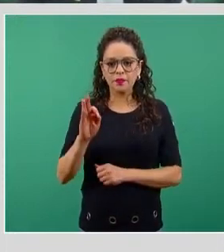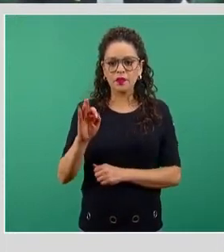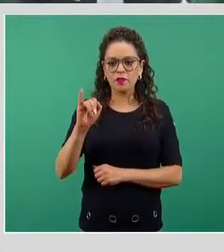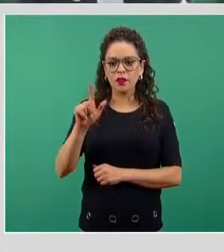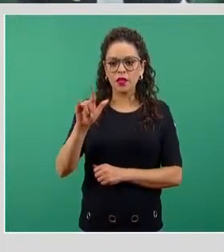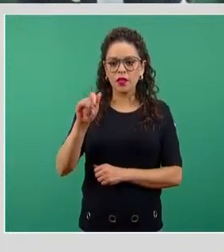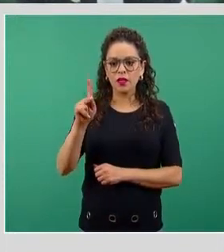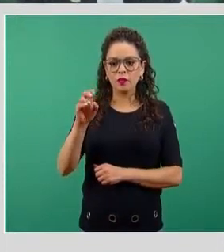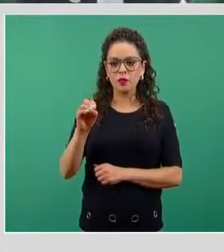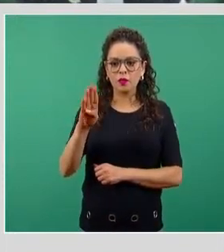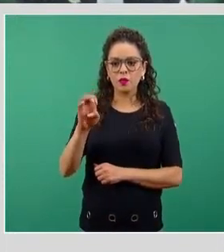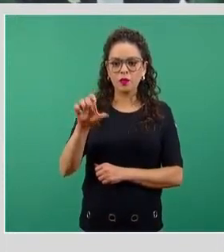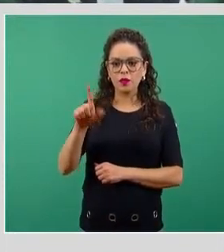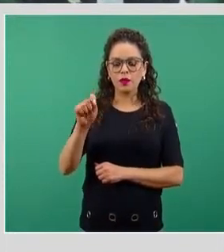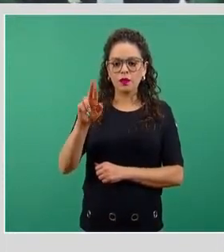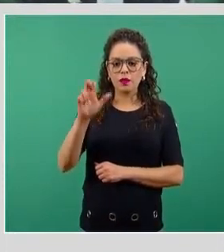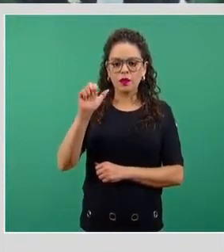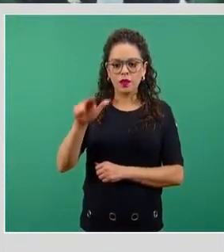Beltrán, por favor.